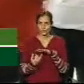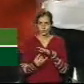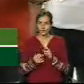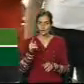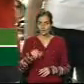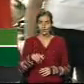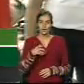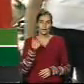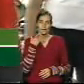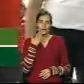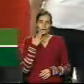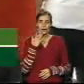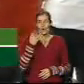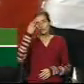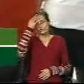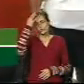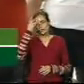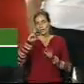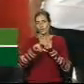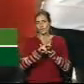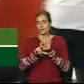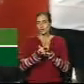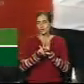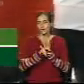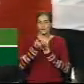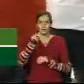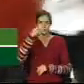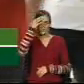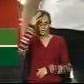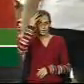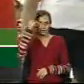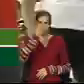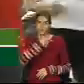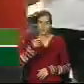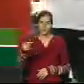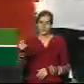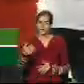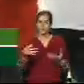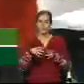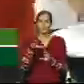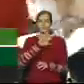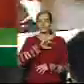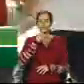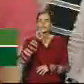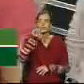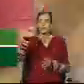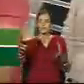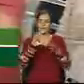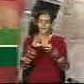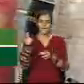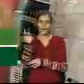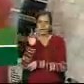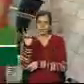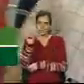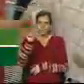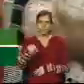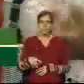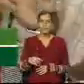este caso con el Consejo Legislativo, con los concejales, con el Partido Socialista Unido de Venezuela